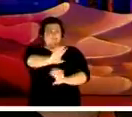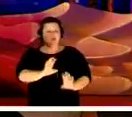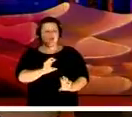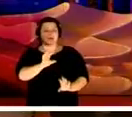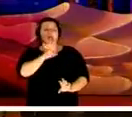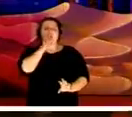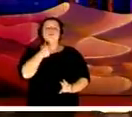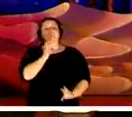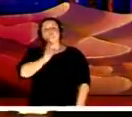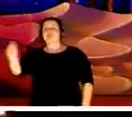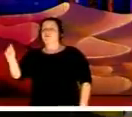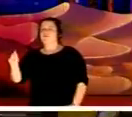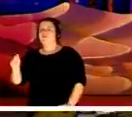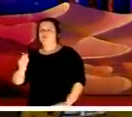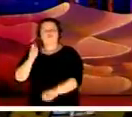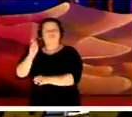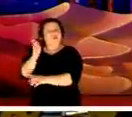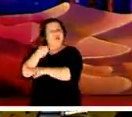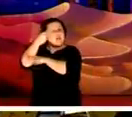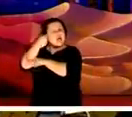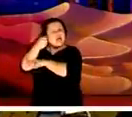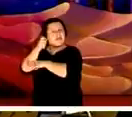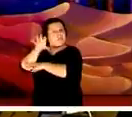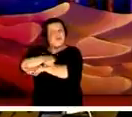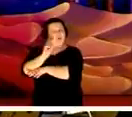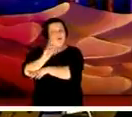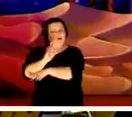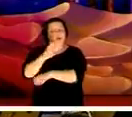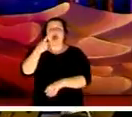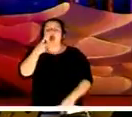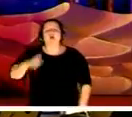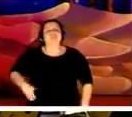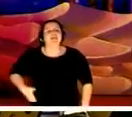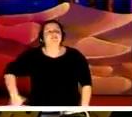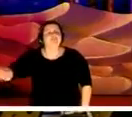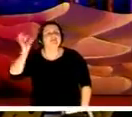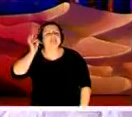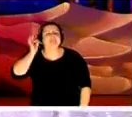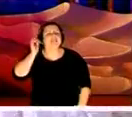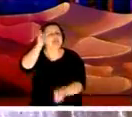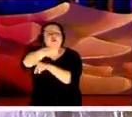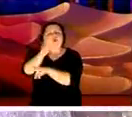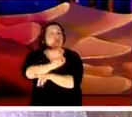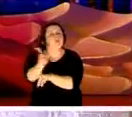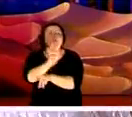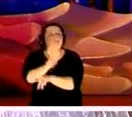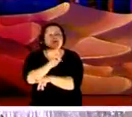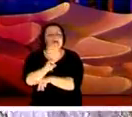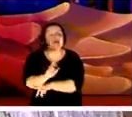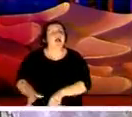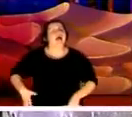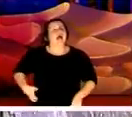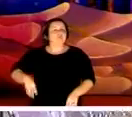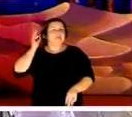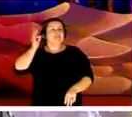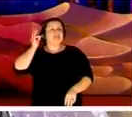voy. ¿Y no se lleva la caña? Yo que las princesas no pescan, mi niña. Que las princesas somos femeninas.